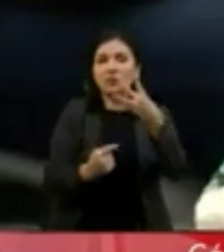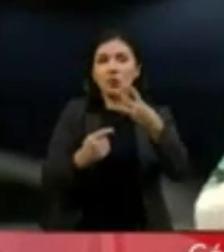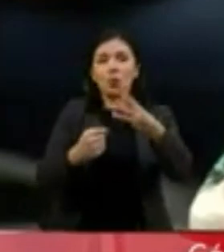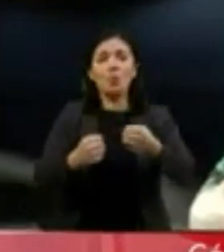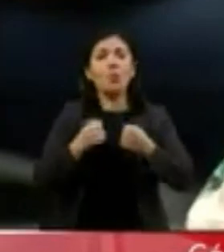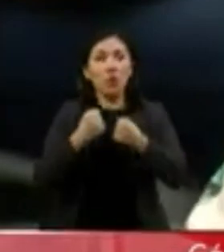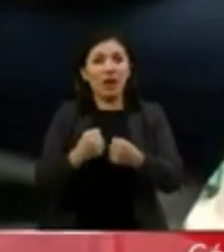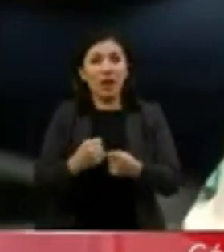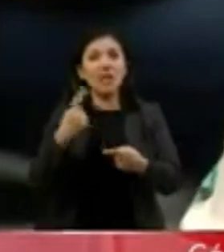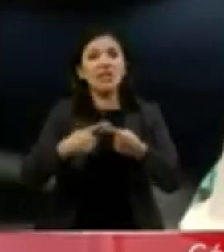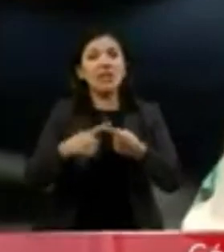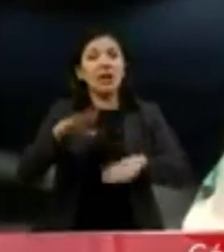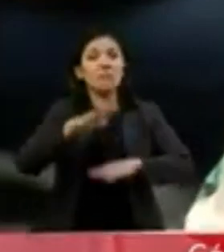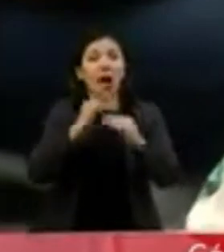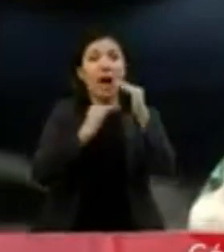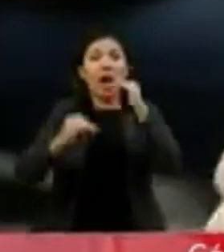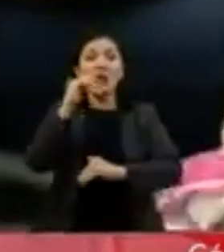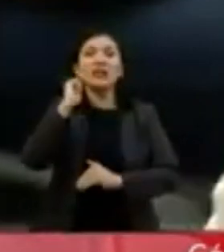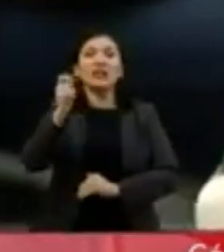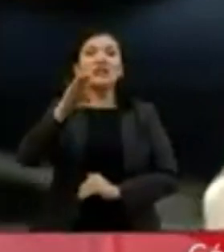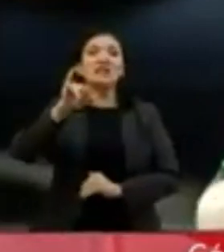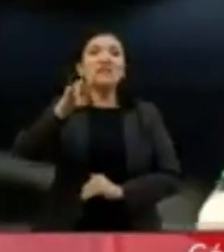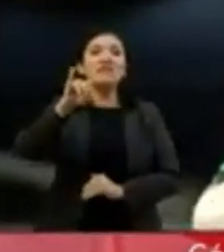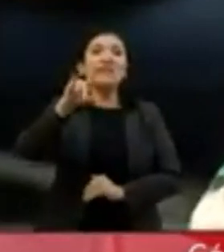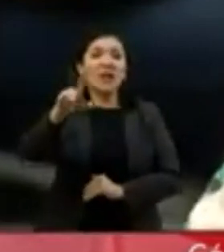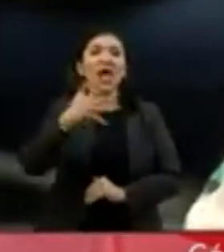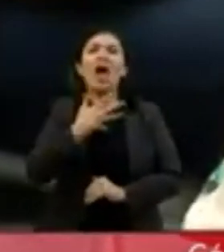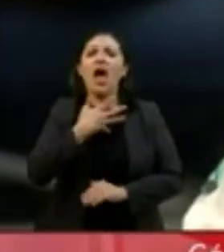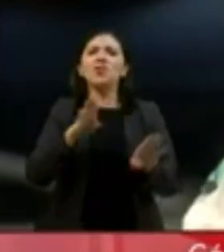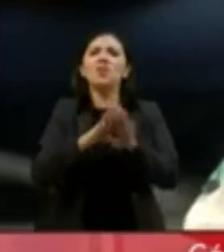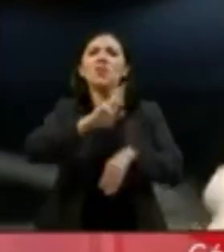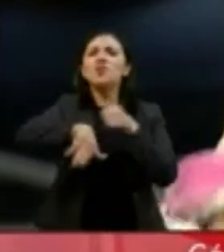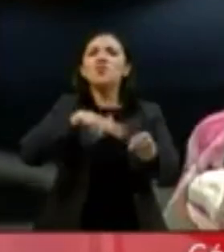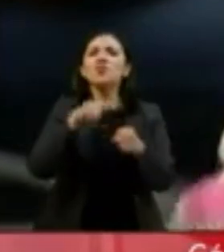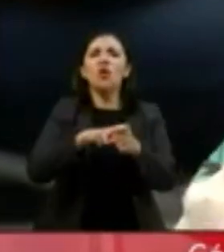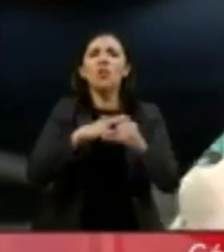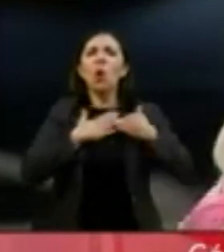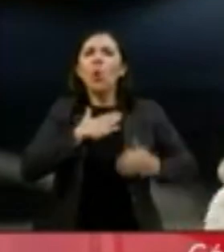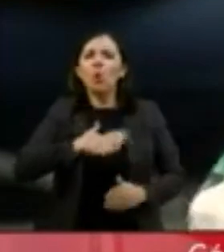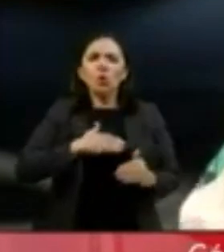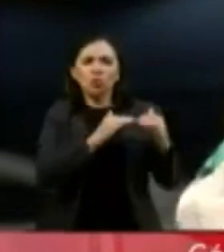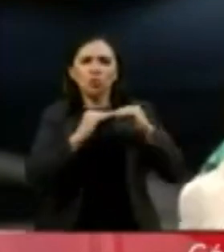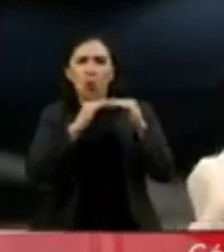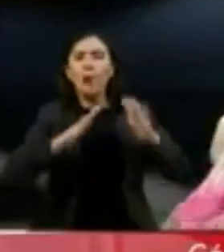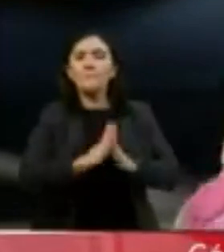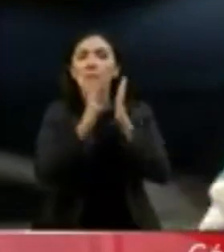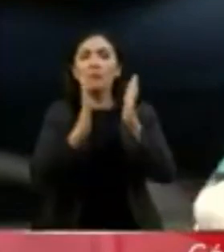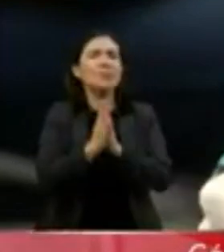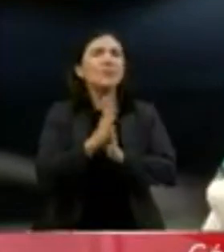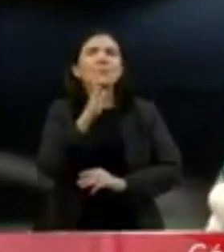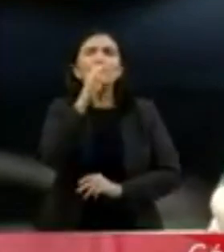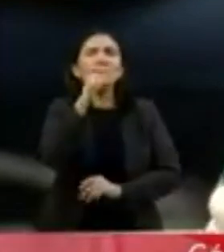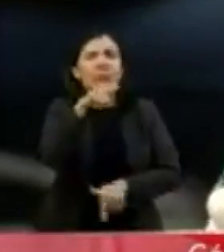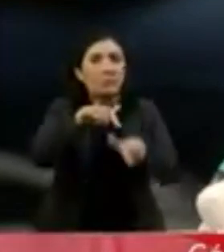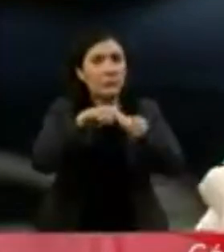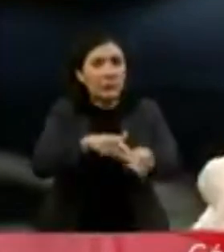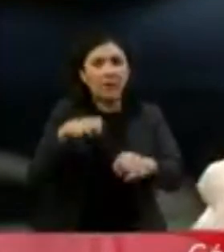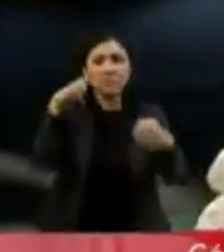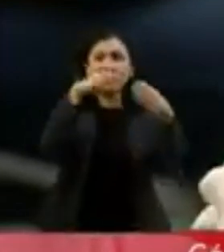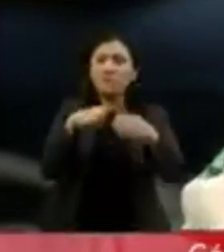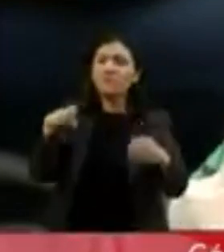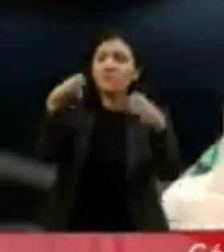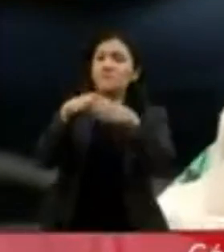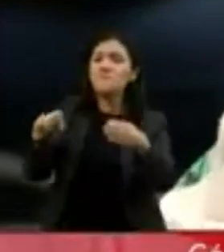quien tiene el poder es el poder civil y hay una normalidad democrática no podemos seguir mintiéndole a la gente y